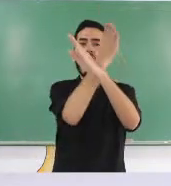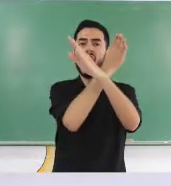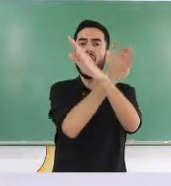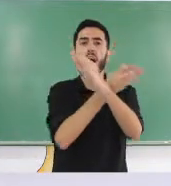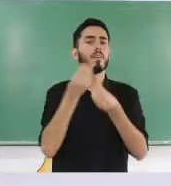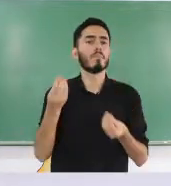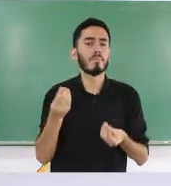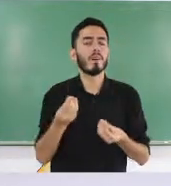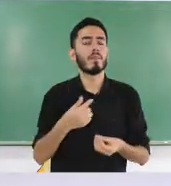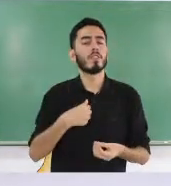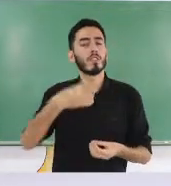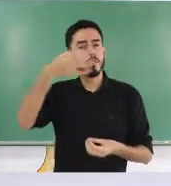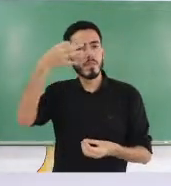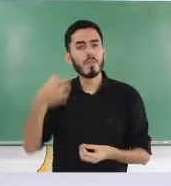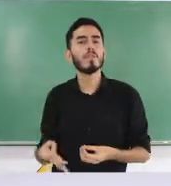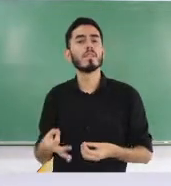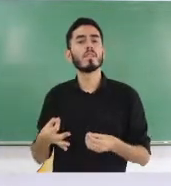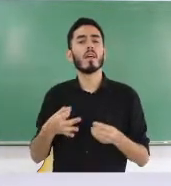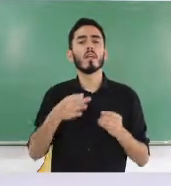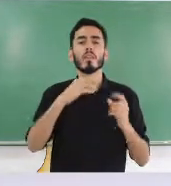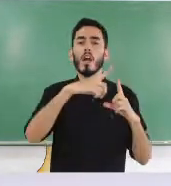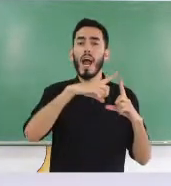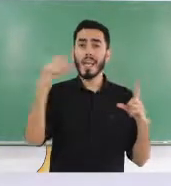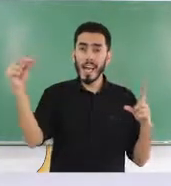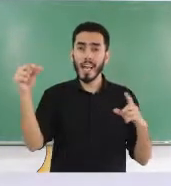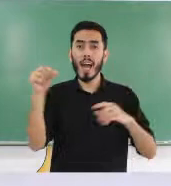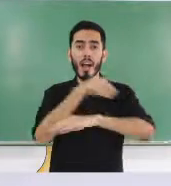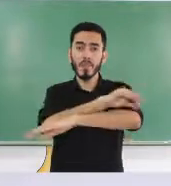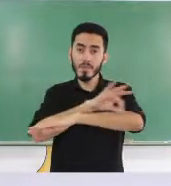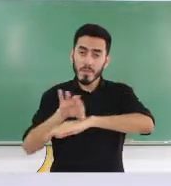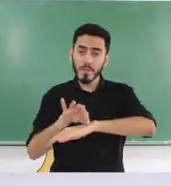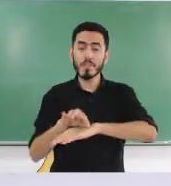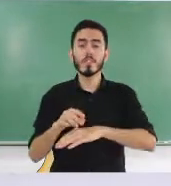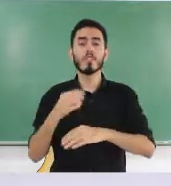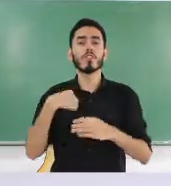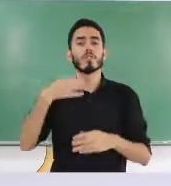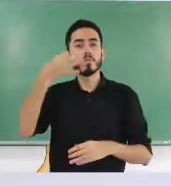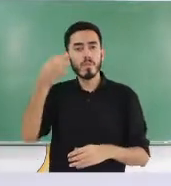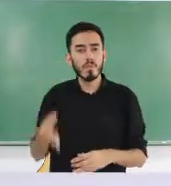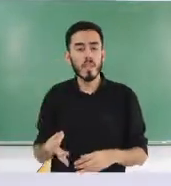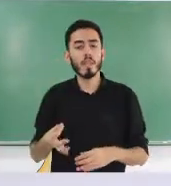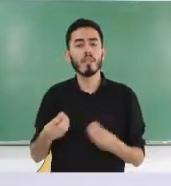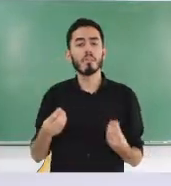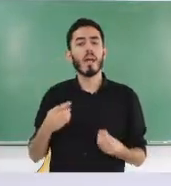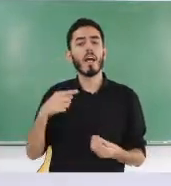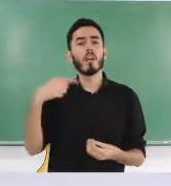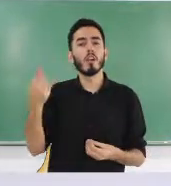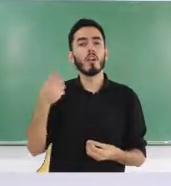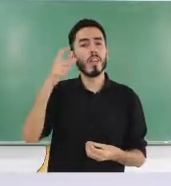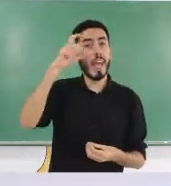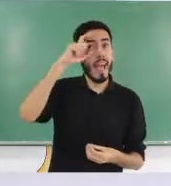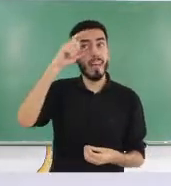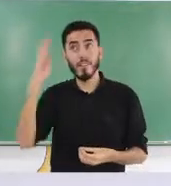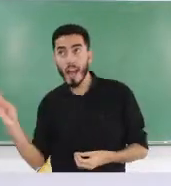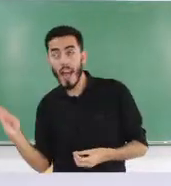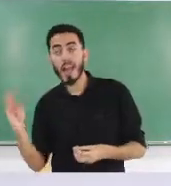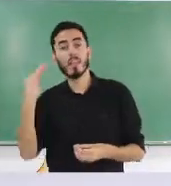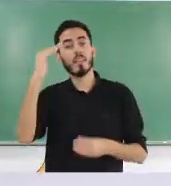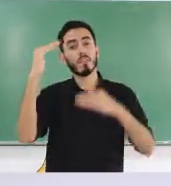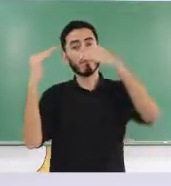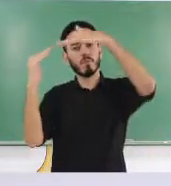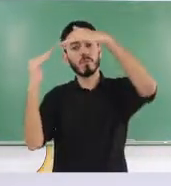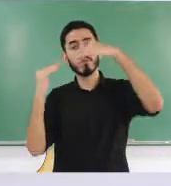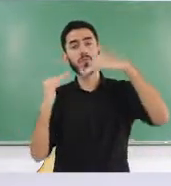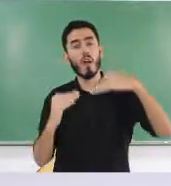marcar rectas paralelas al segmento que me quedó determinado EB, ¿sí? Entonces,